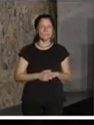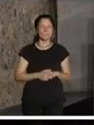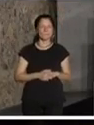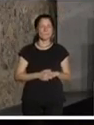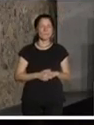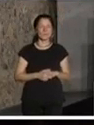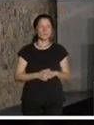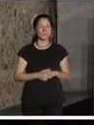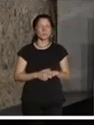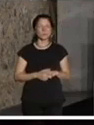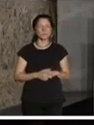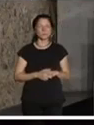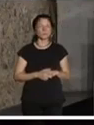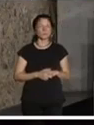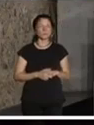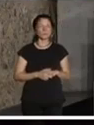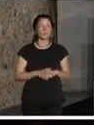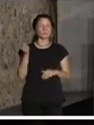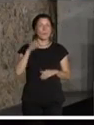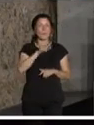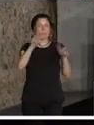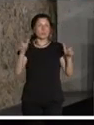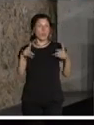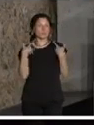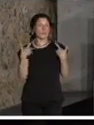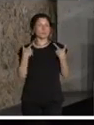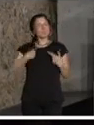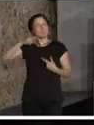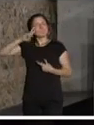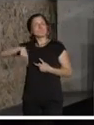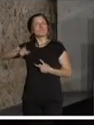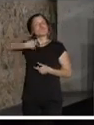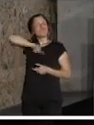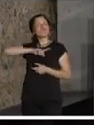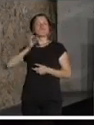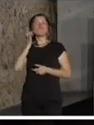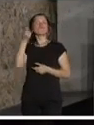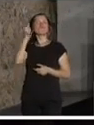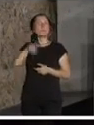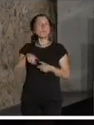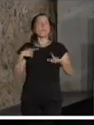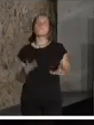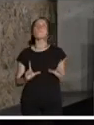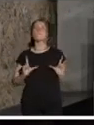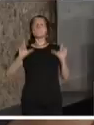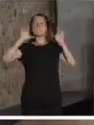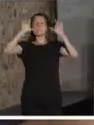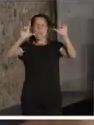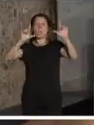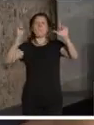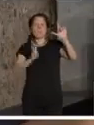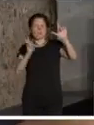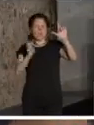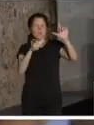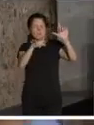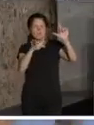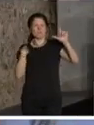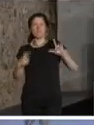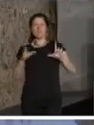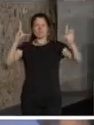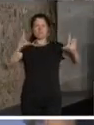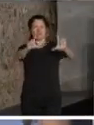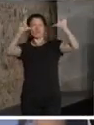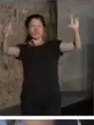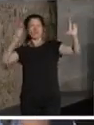justicia y reparación Para las víctimas y nosotras también pondremos esa placa que se merecen esa placa en un sitio